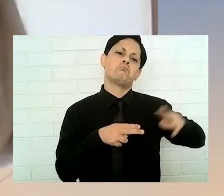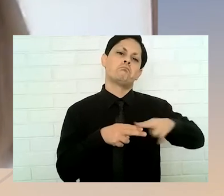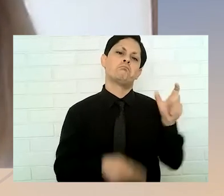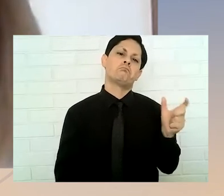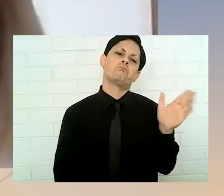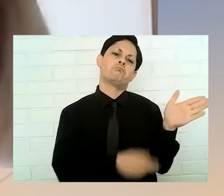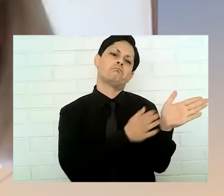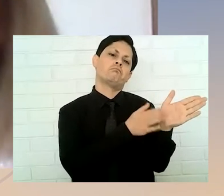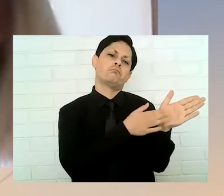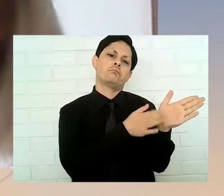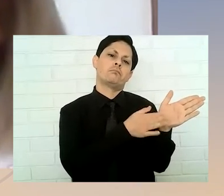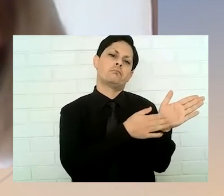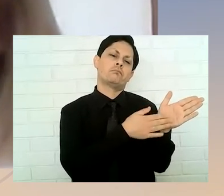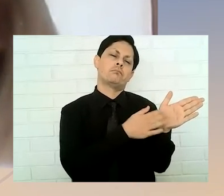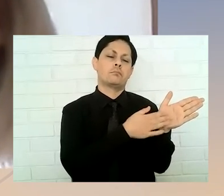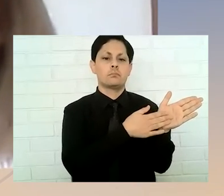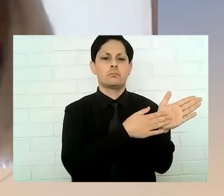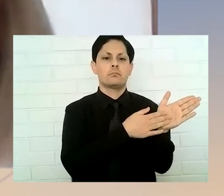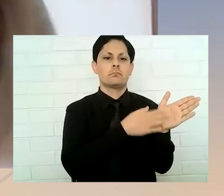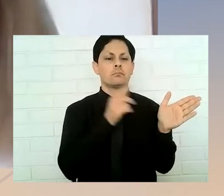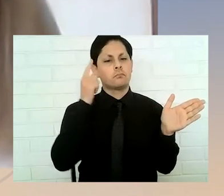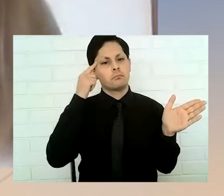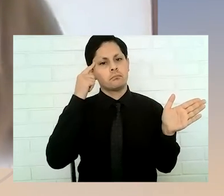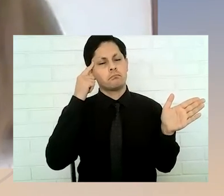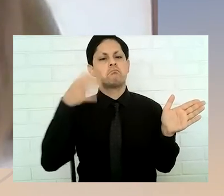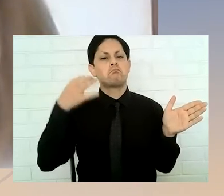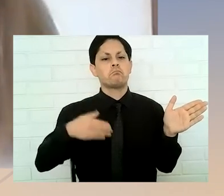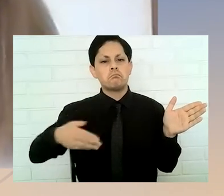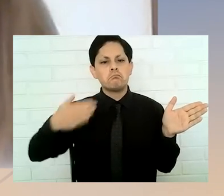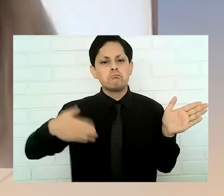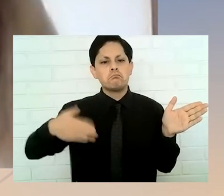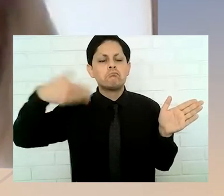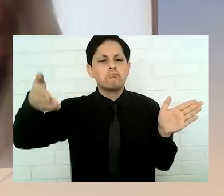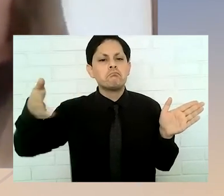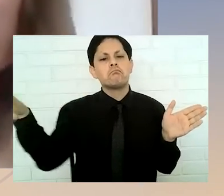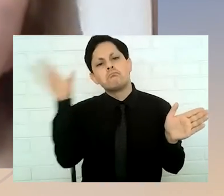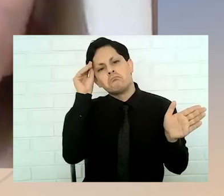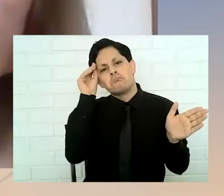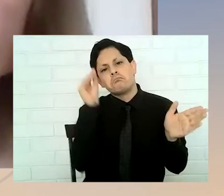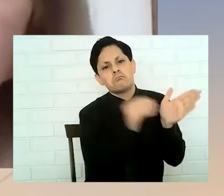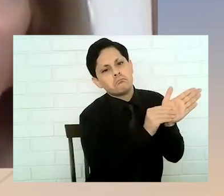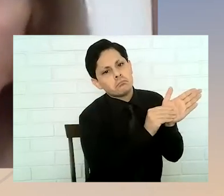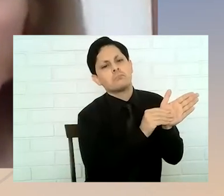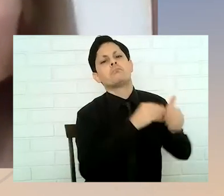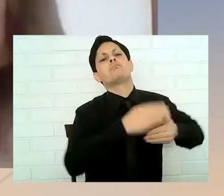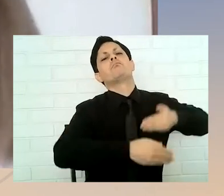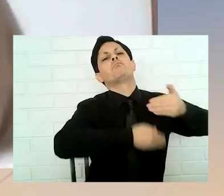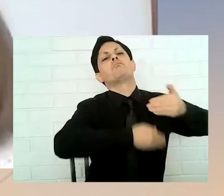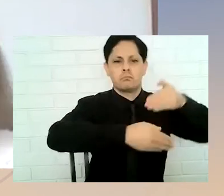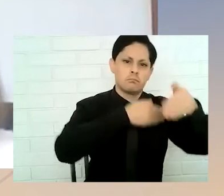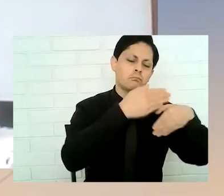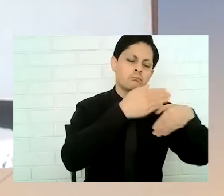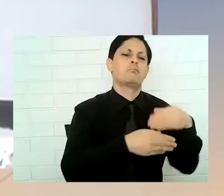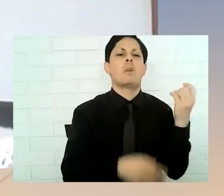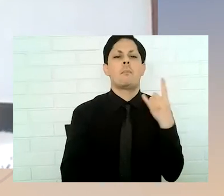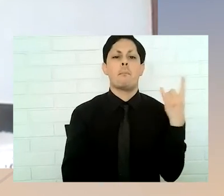en las premisas de pensamiento que tienen en función de aquello que aprendieron en su formación universitaria, pero